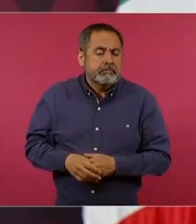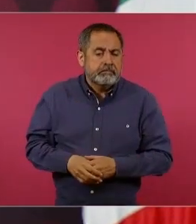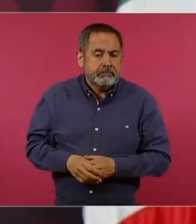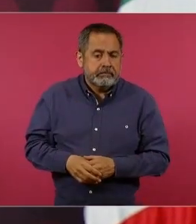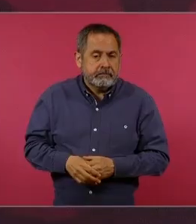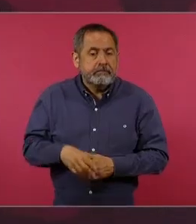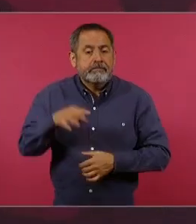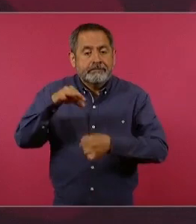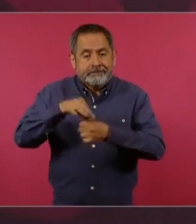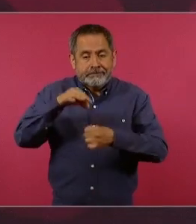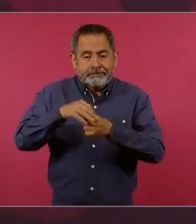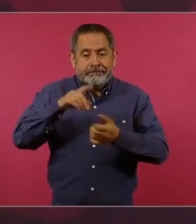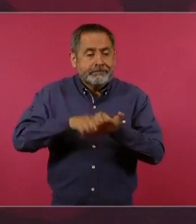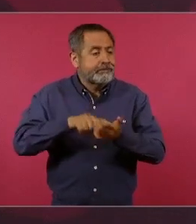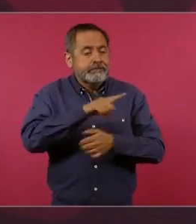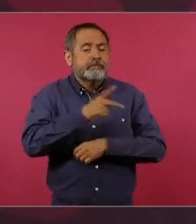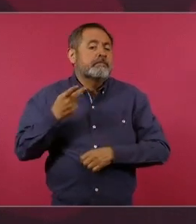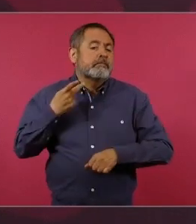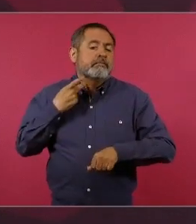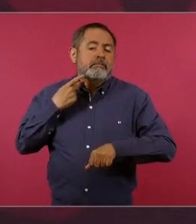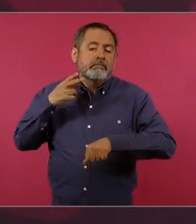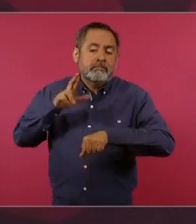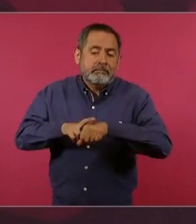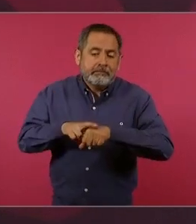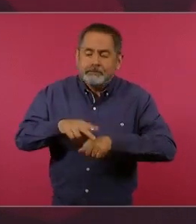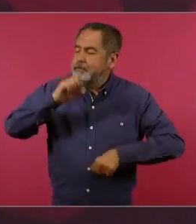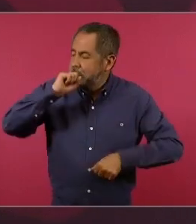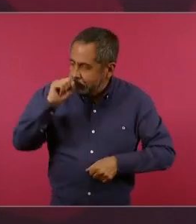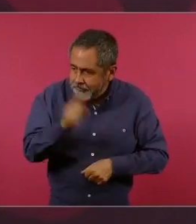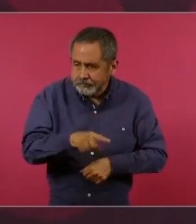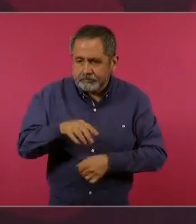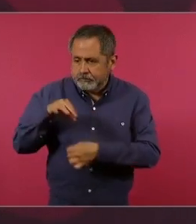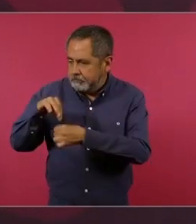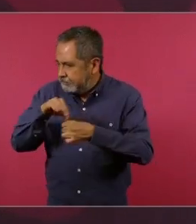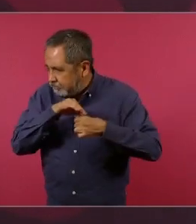Incluso se elegía hasta el procurador.